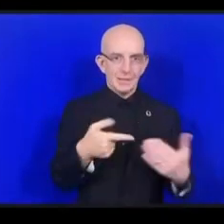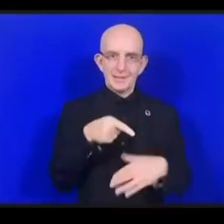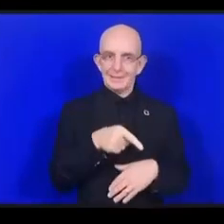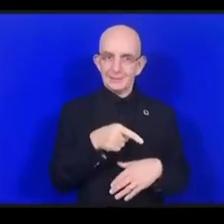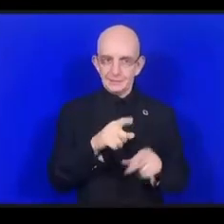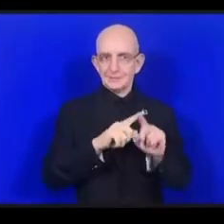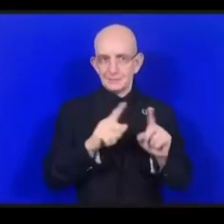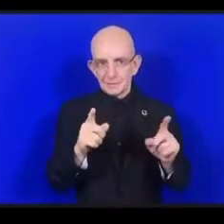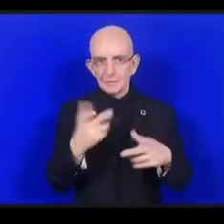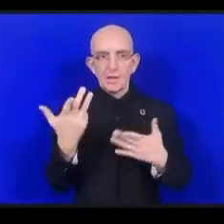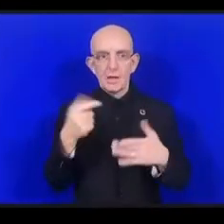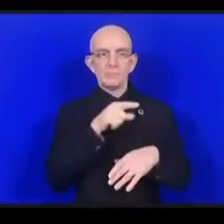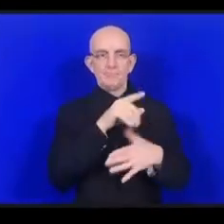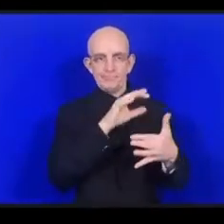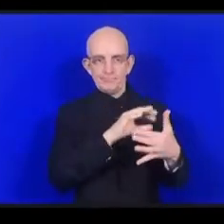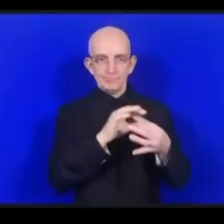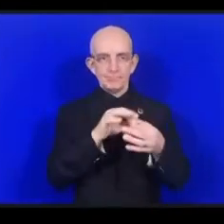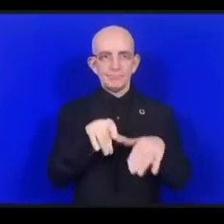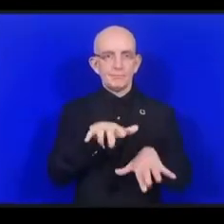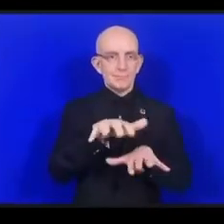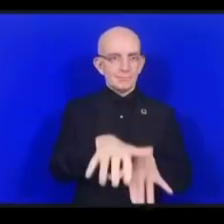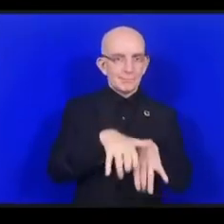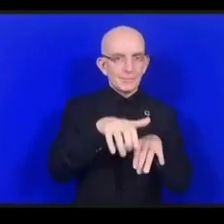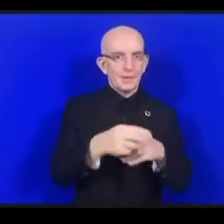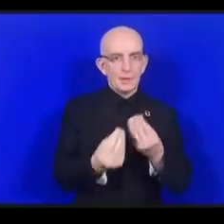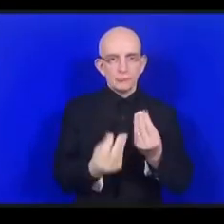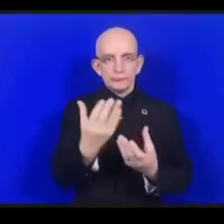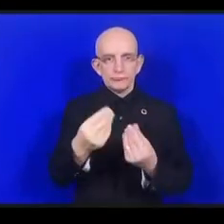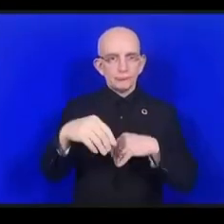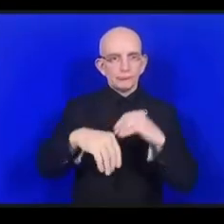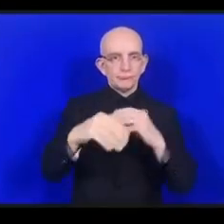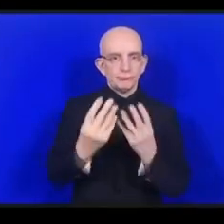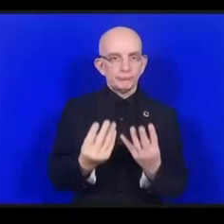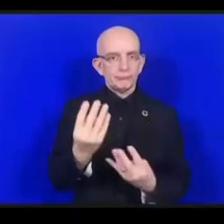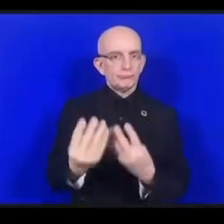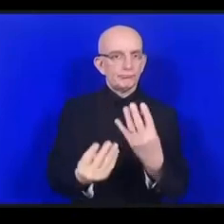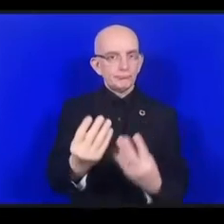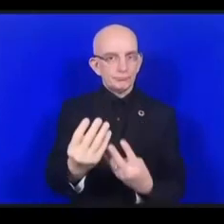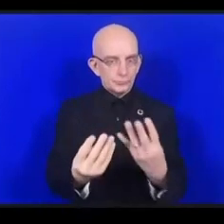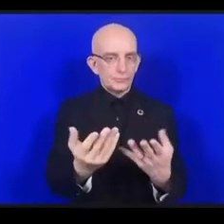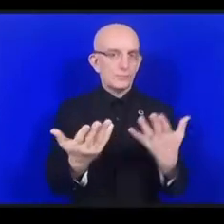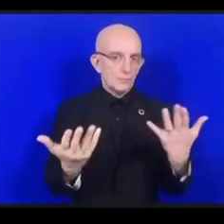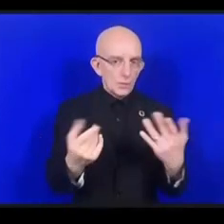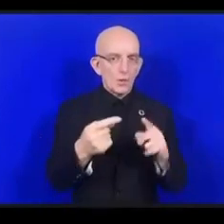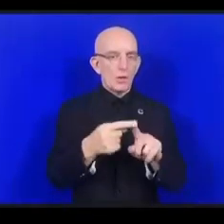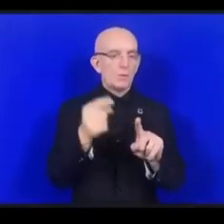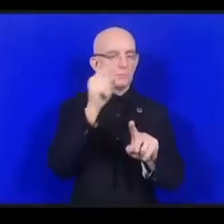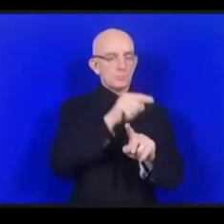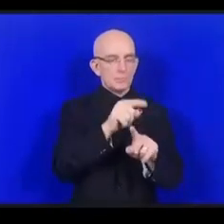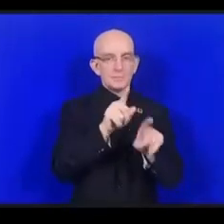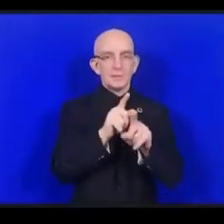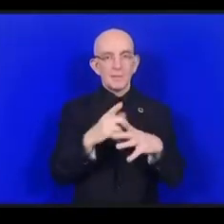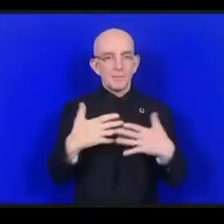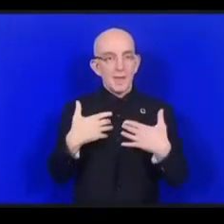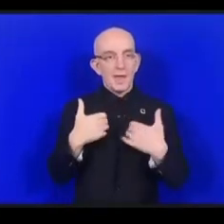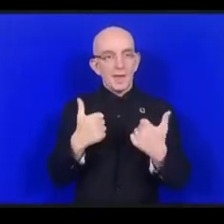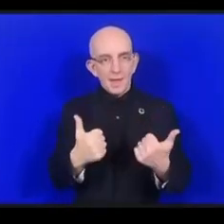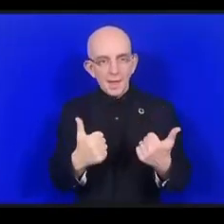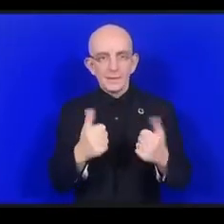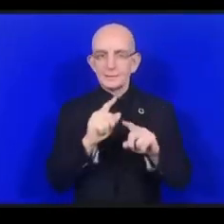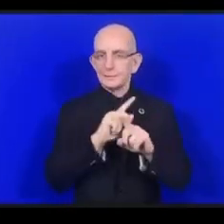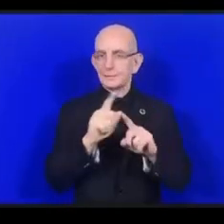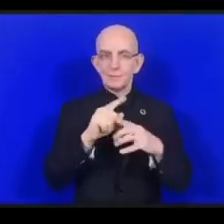como esto impacta la agricultura la salud el número de cosas que eh están